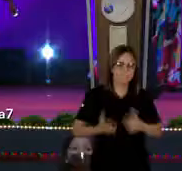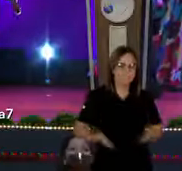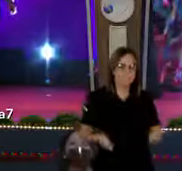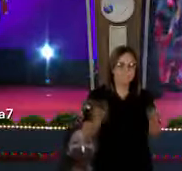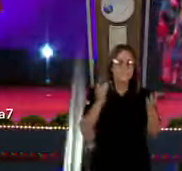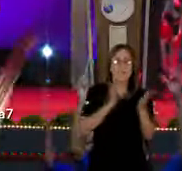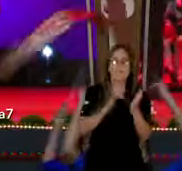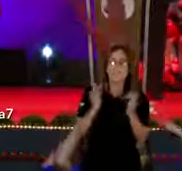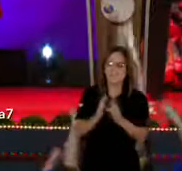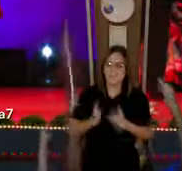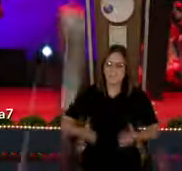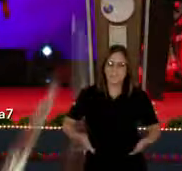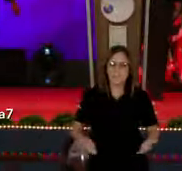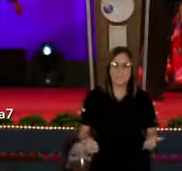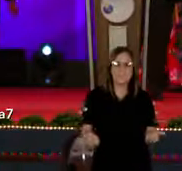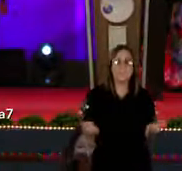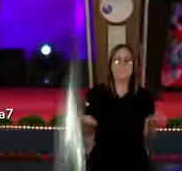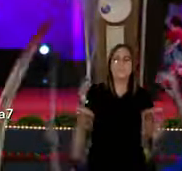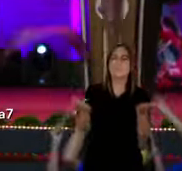Jesús, a ti